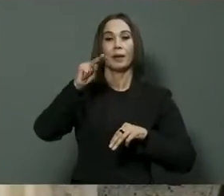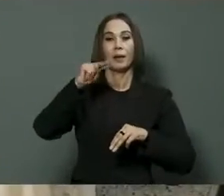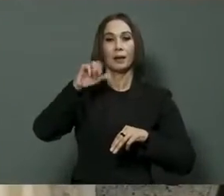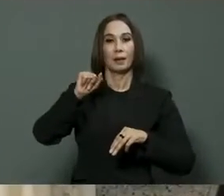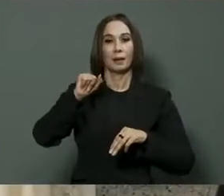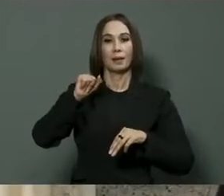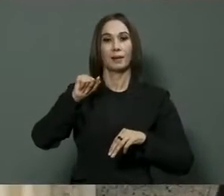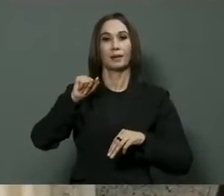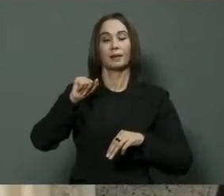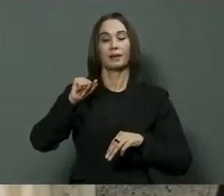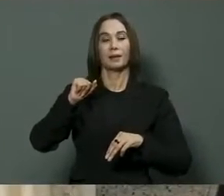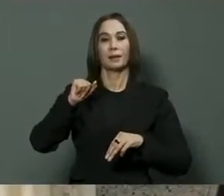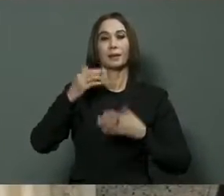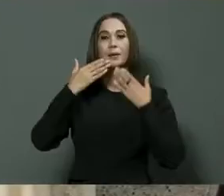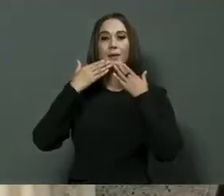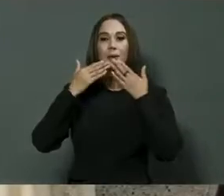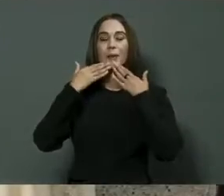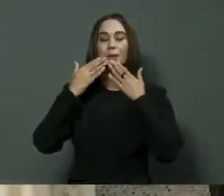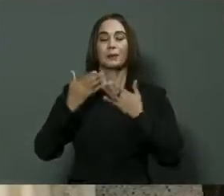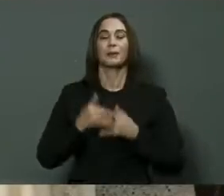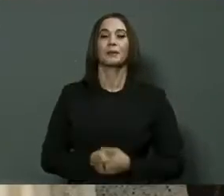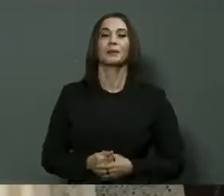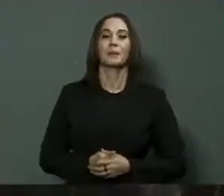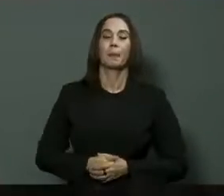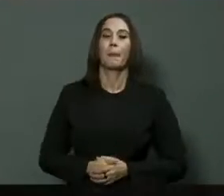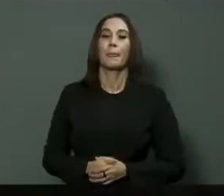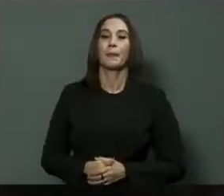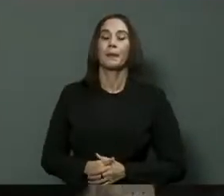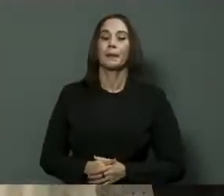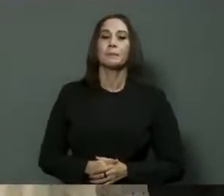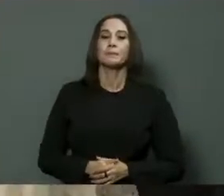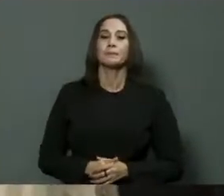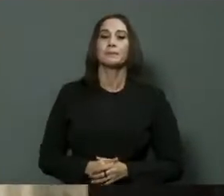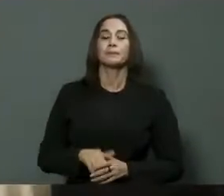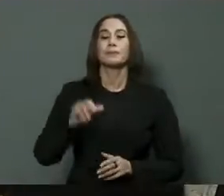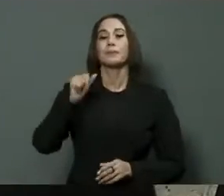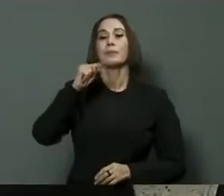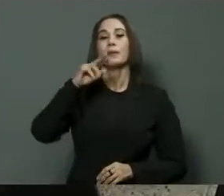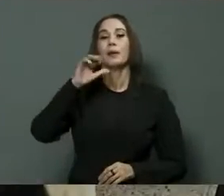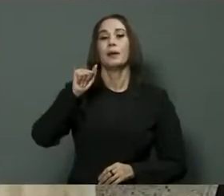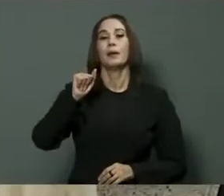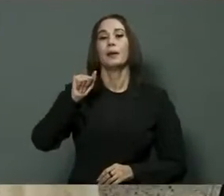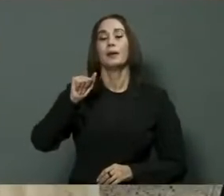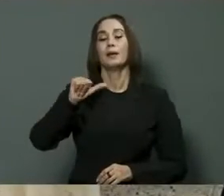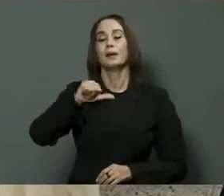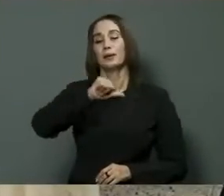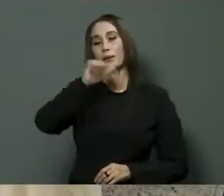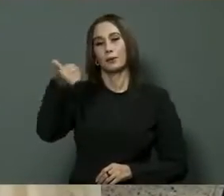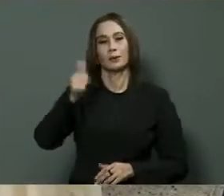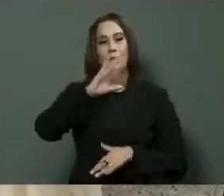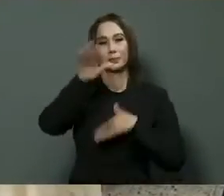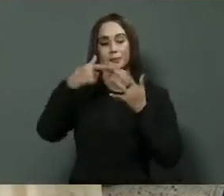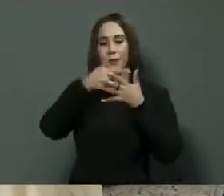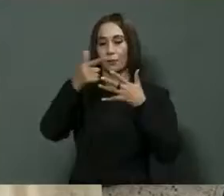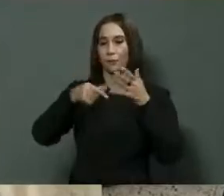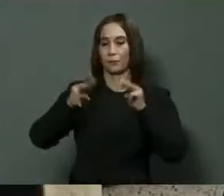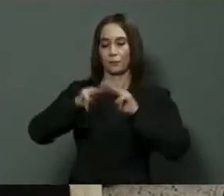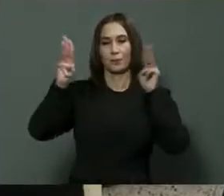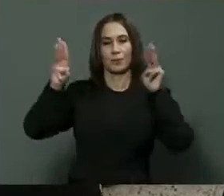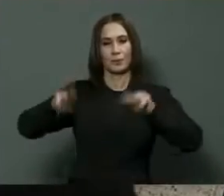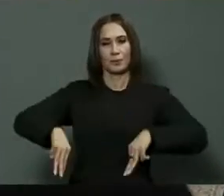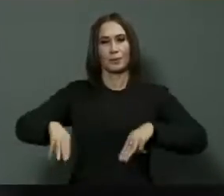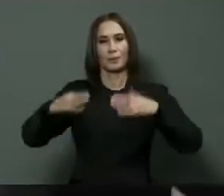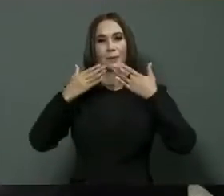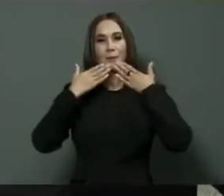Xiomara Cortés. Muchas gracias, muchísimas gracias. Ana Xiomara Cortés, Siki ONG, Franklin García